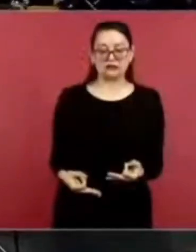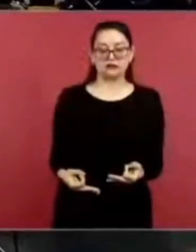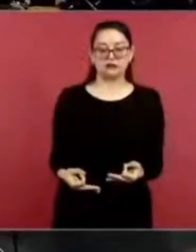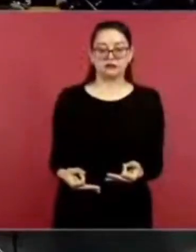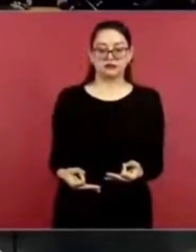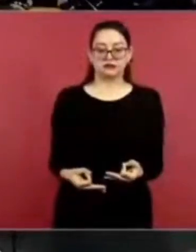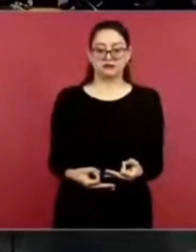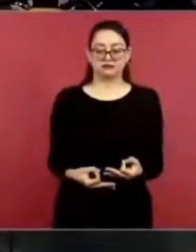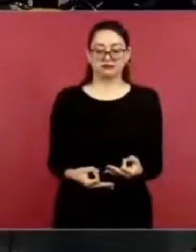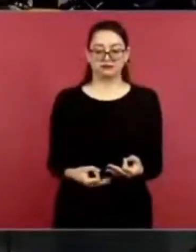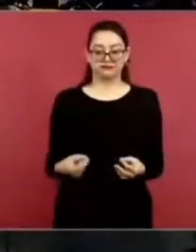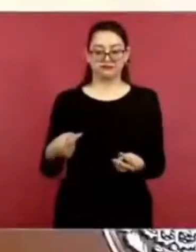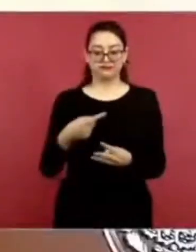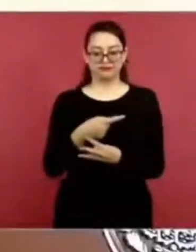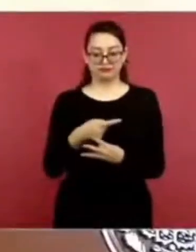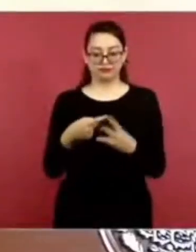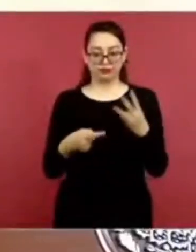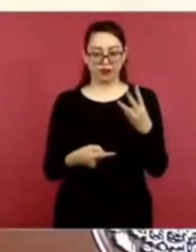tres